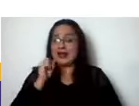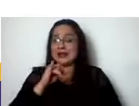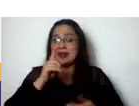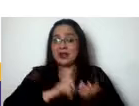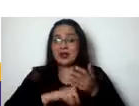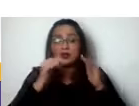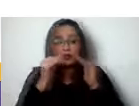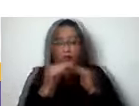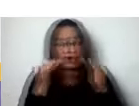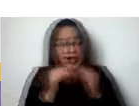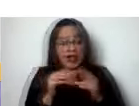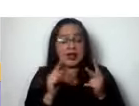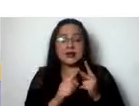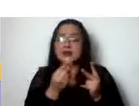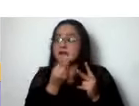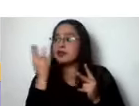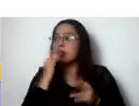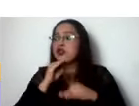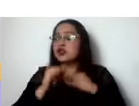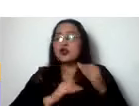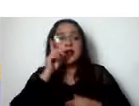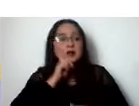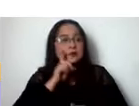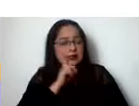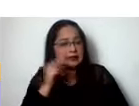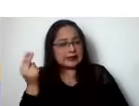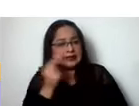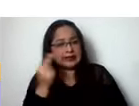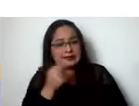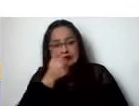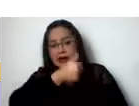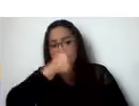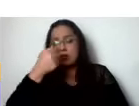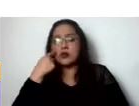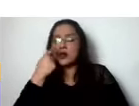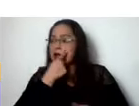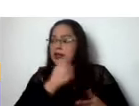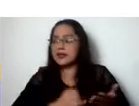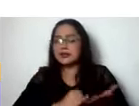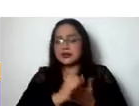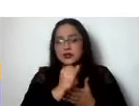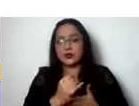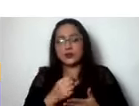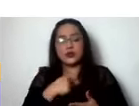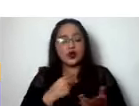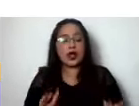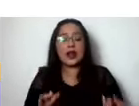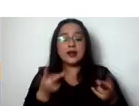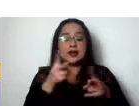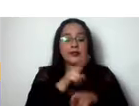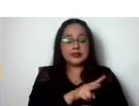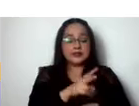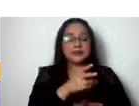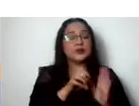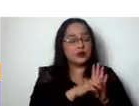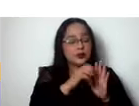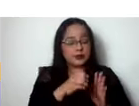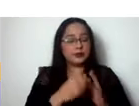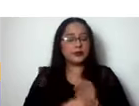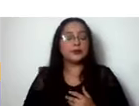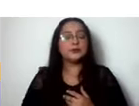y en toda la familia. Yo lo vi también al revés. ¿Qué tanto, por ejemplo,